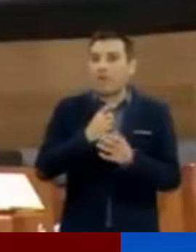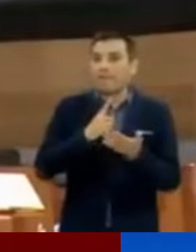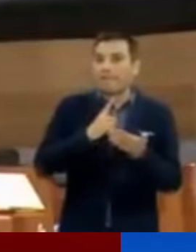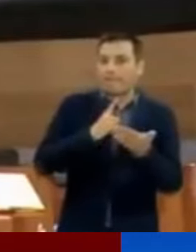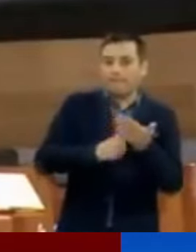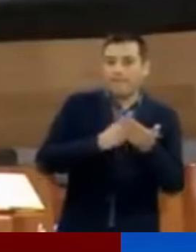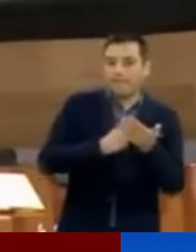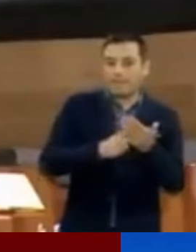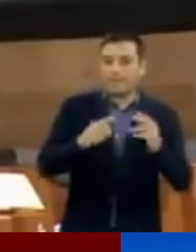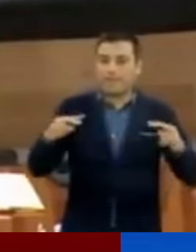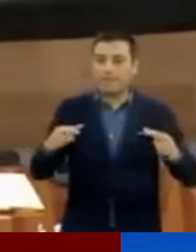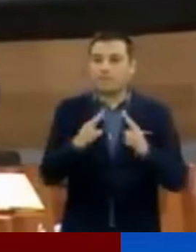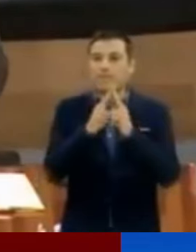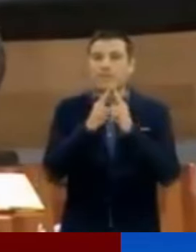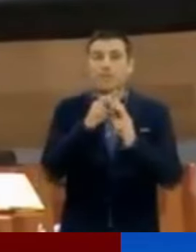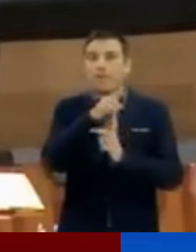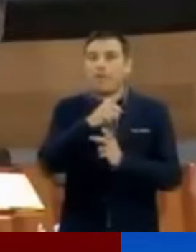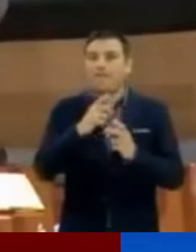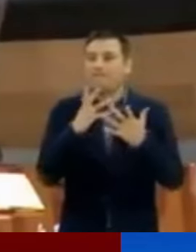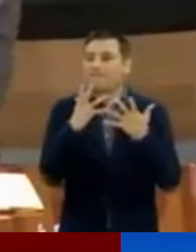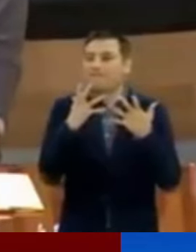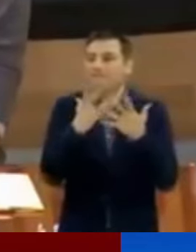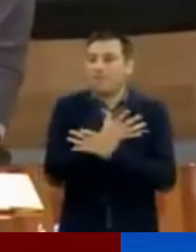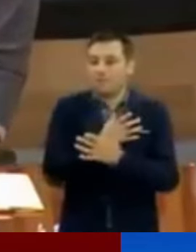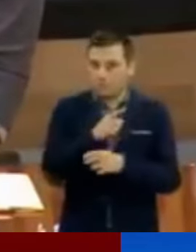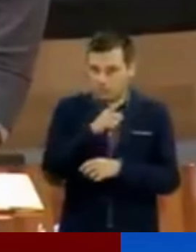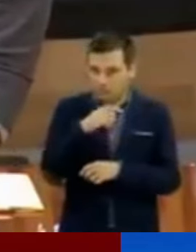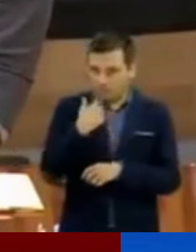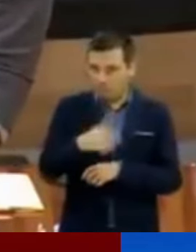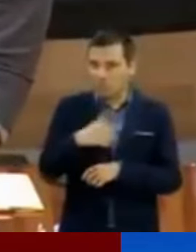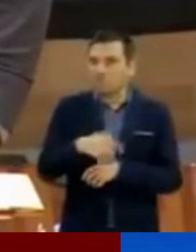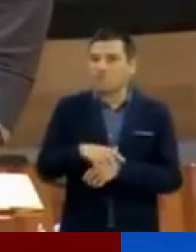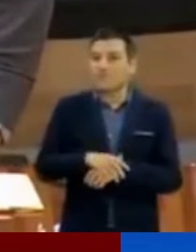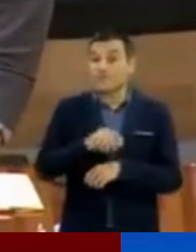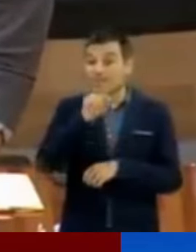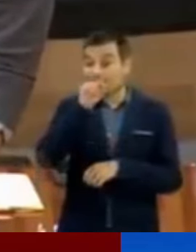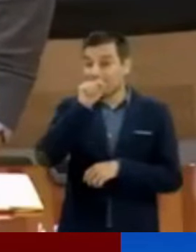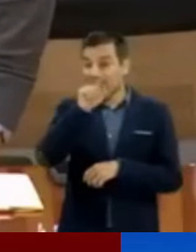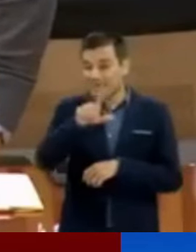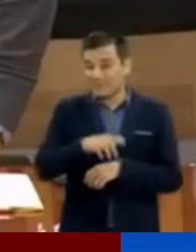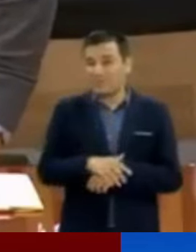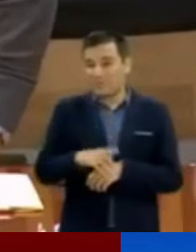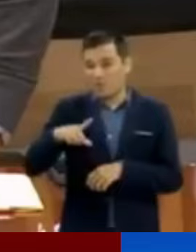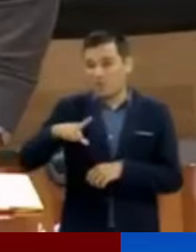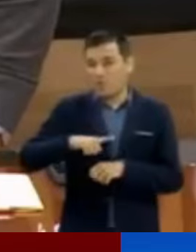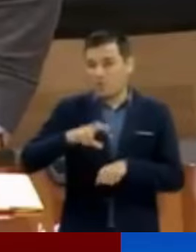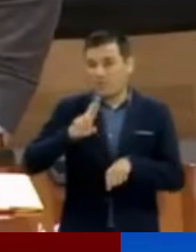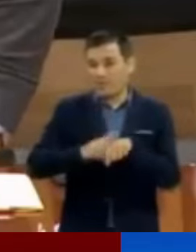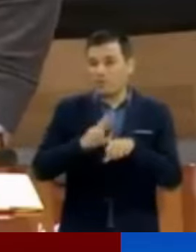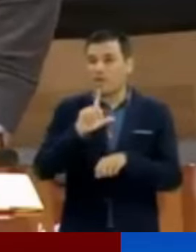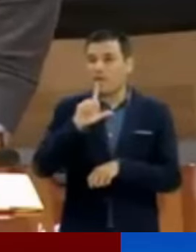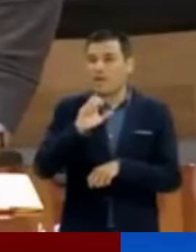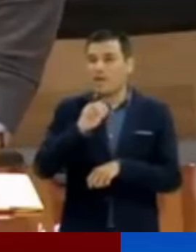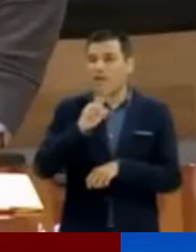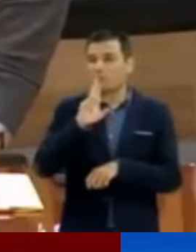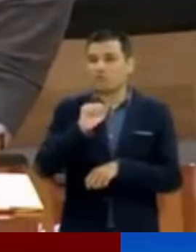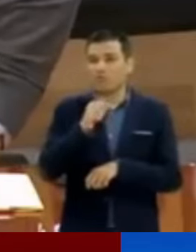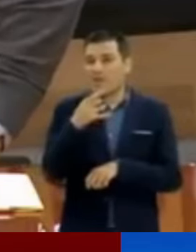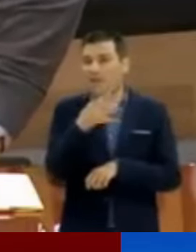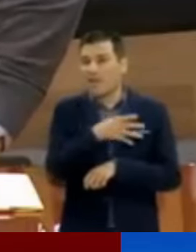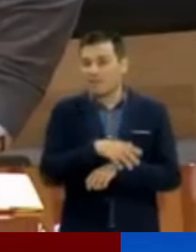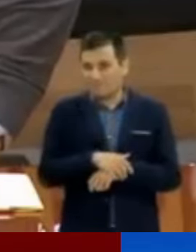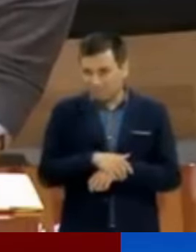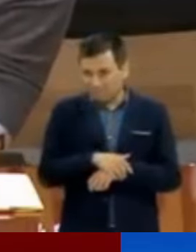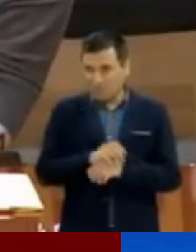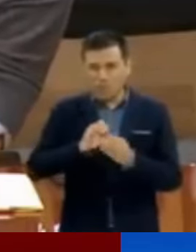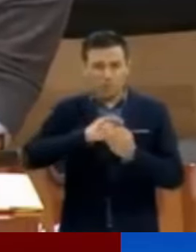Poza Rica. Por eso les duele tanto que les haya ganado en Jalisco el gobernador Pablo Lemus, donde se ratificó